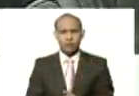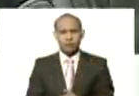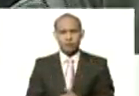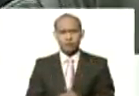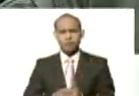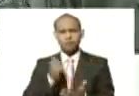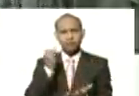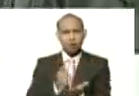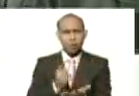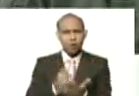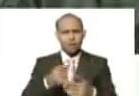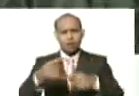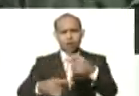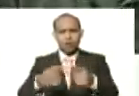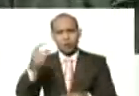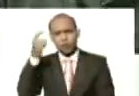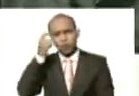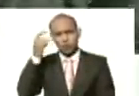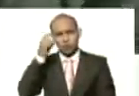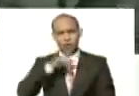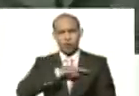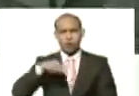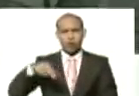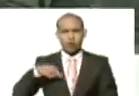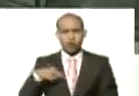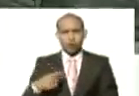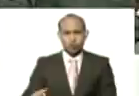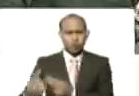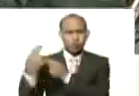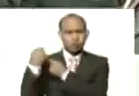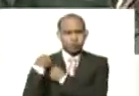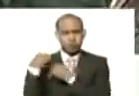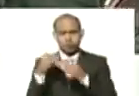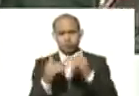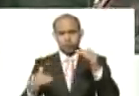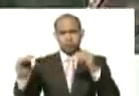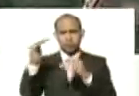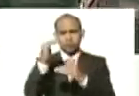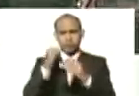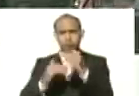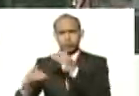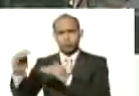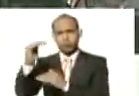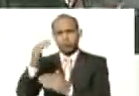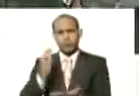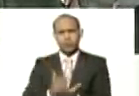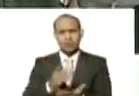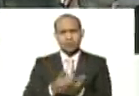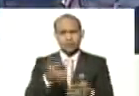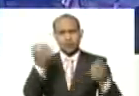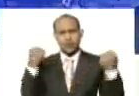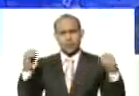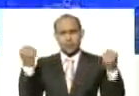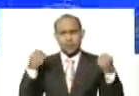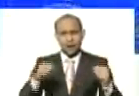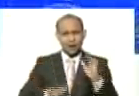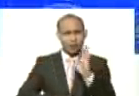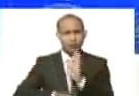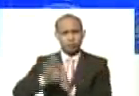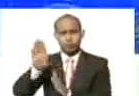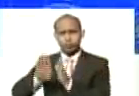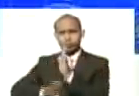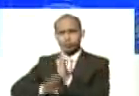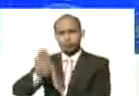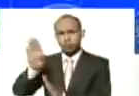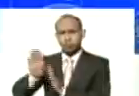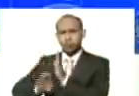pruebas permanentes que nosotros nos ponemos y vamos superando. Son el ejercicio para